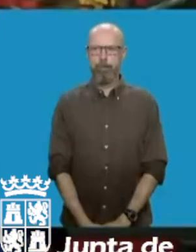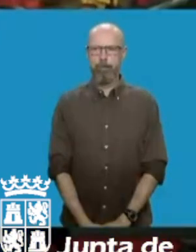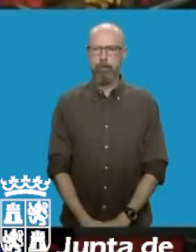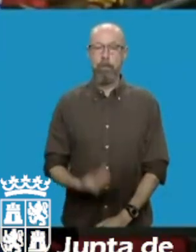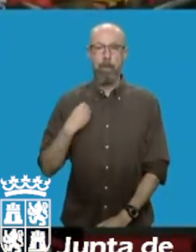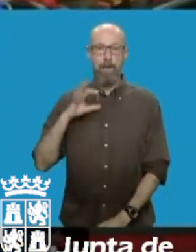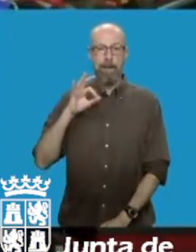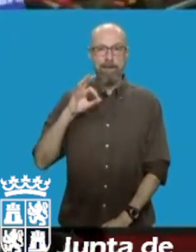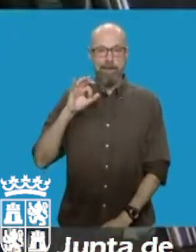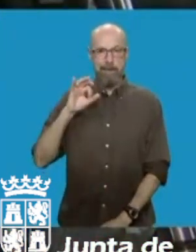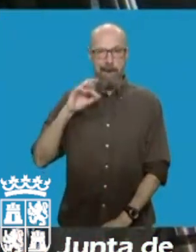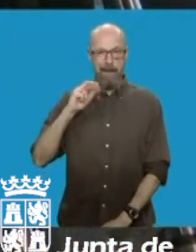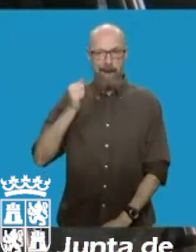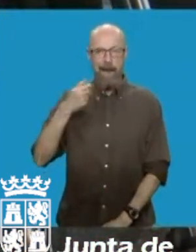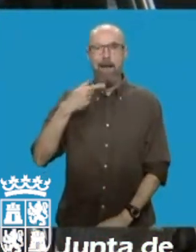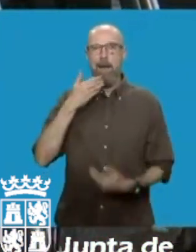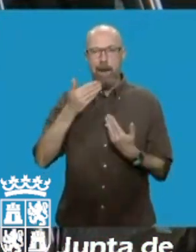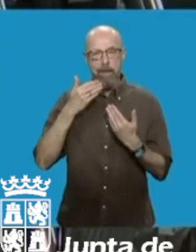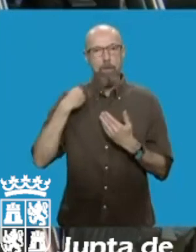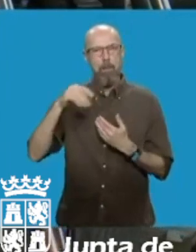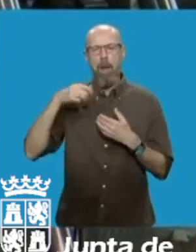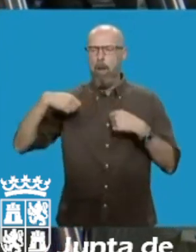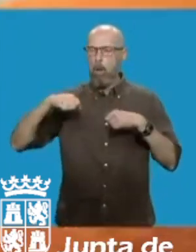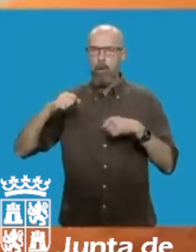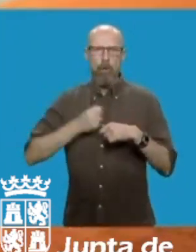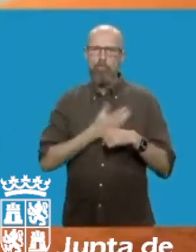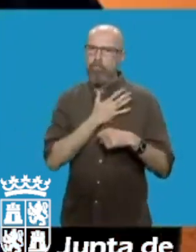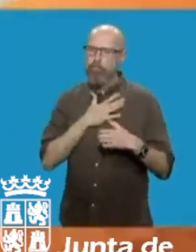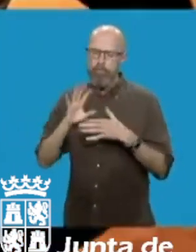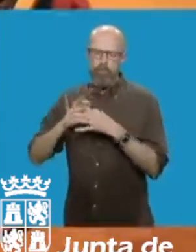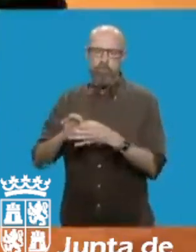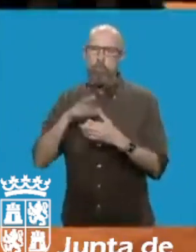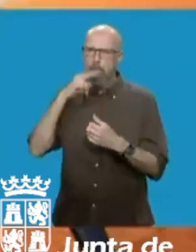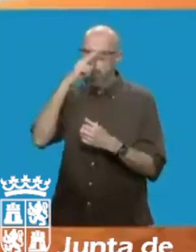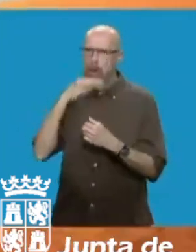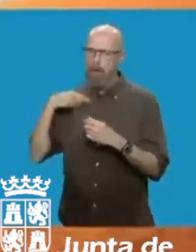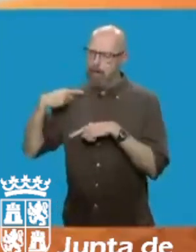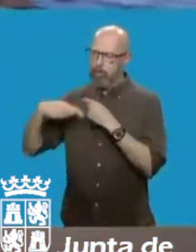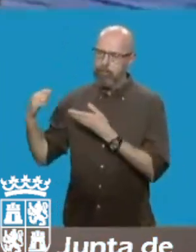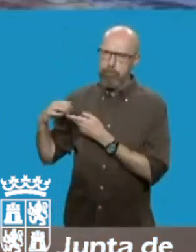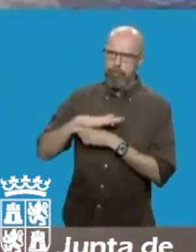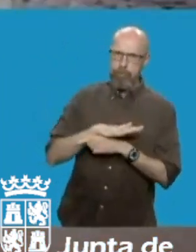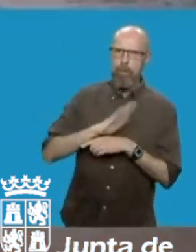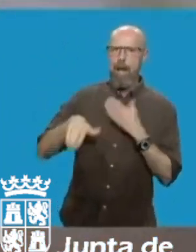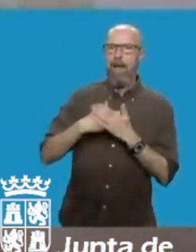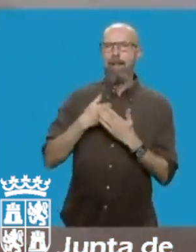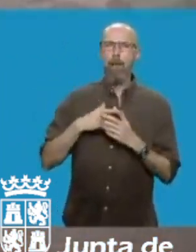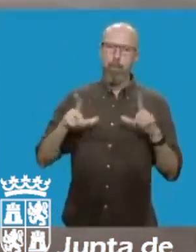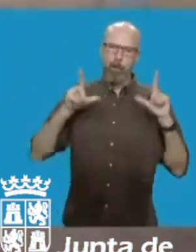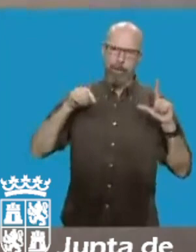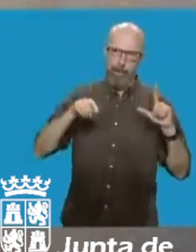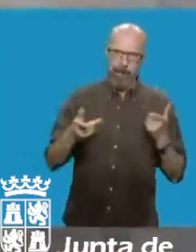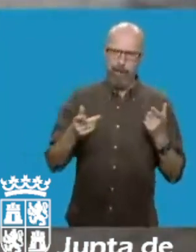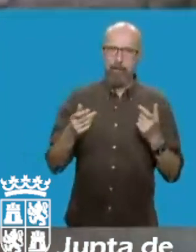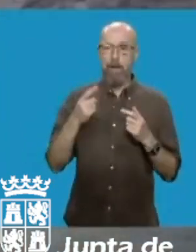Sara García lleva las motos en la sangre. Las historias de su padre la acompañaron hasta que ella comenzó a ser la protagonista. 2020